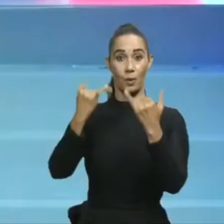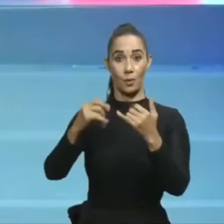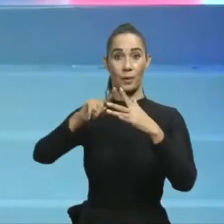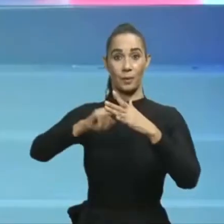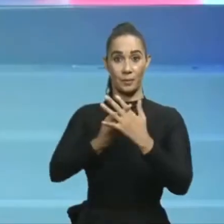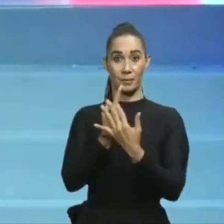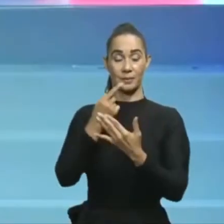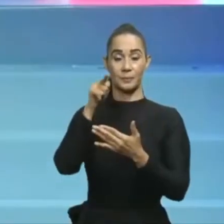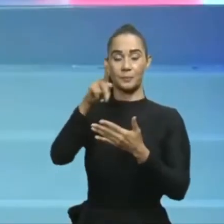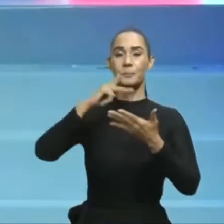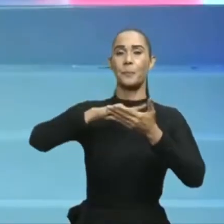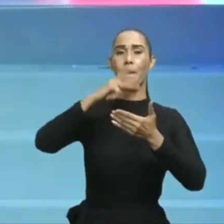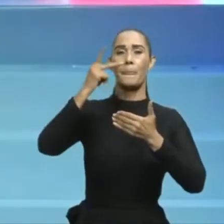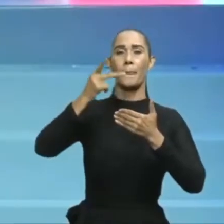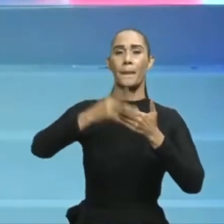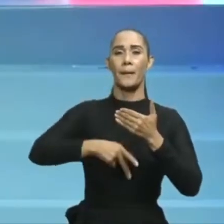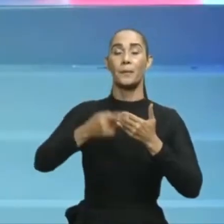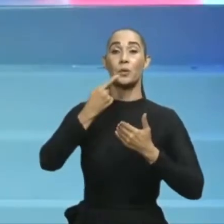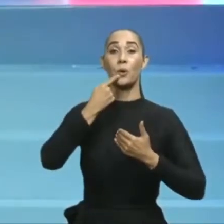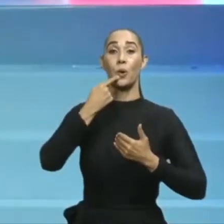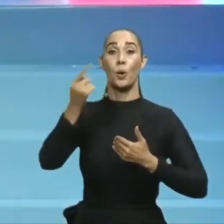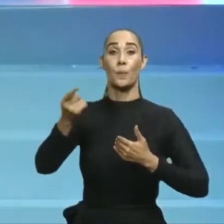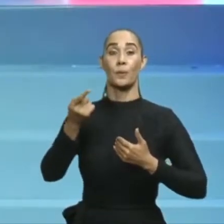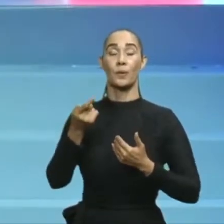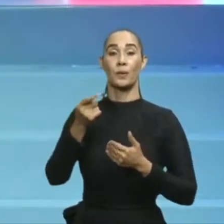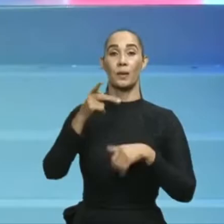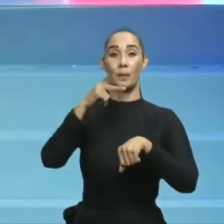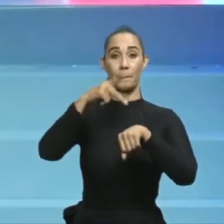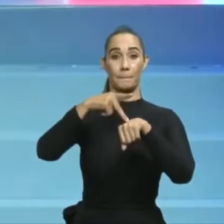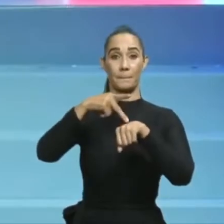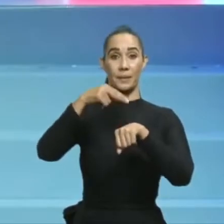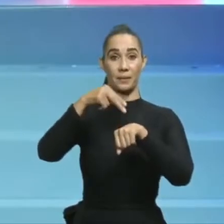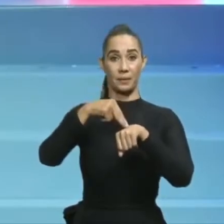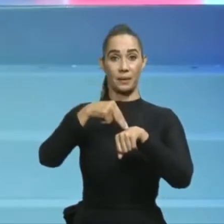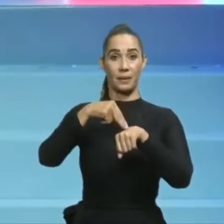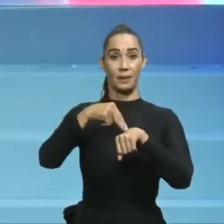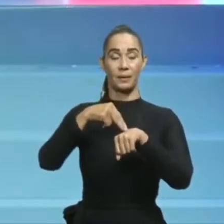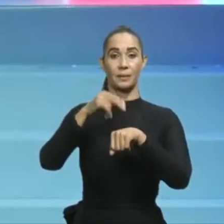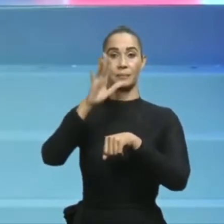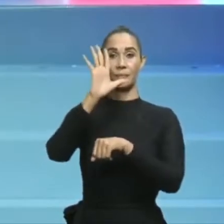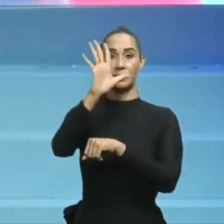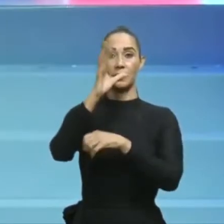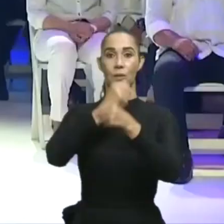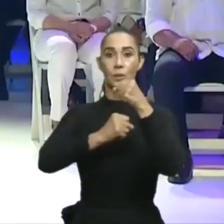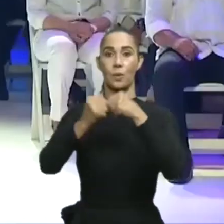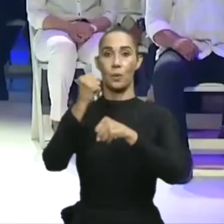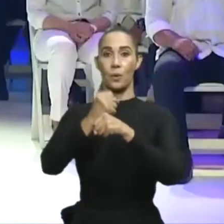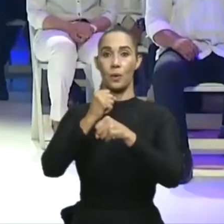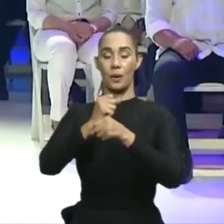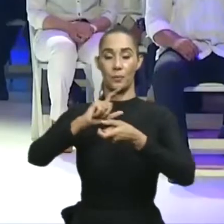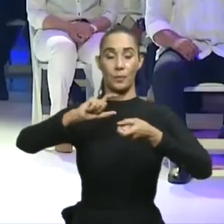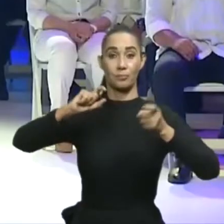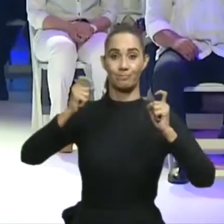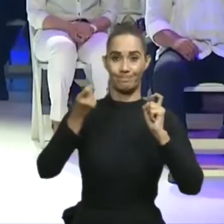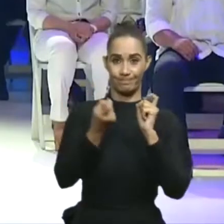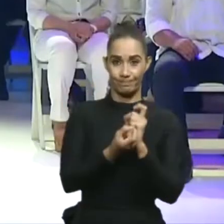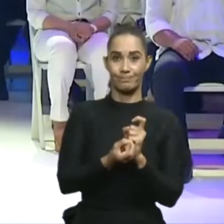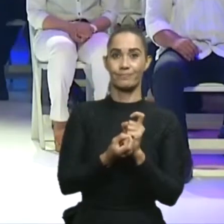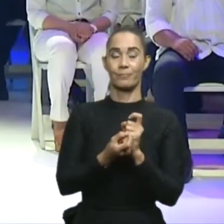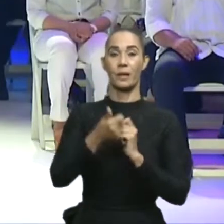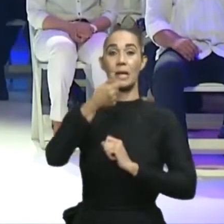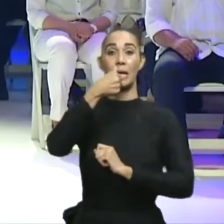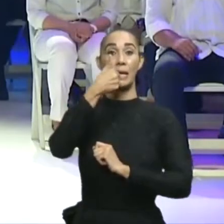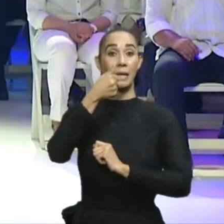estos proyectos como dije en el caso de pedernales que en cinco años pedernales va a cambiar que en